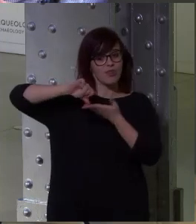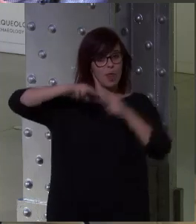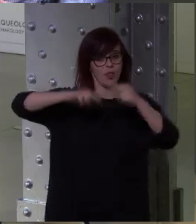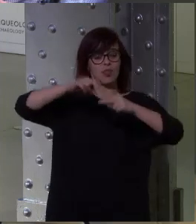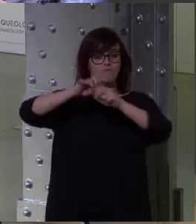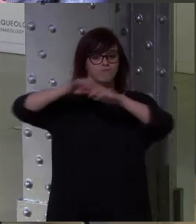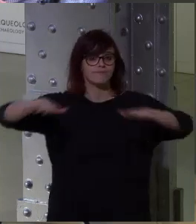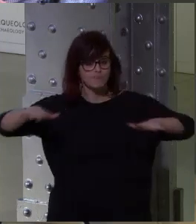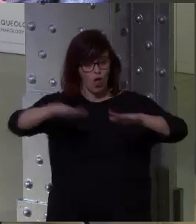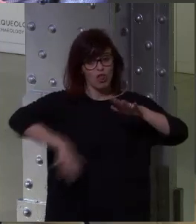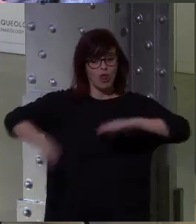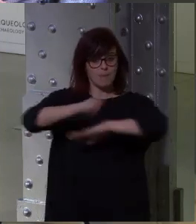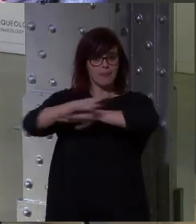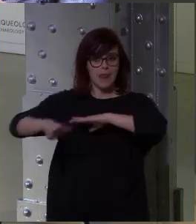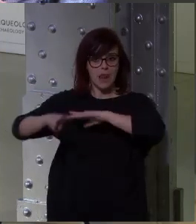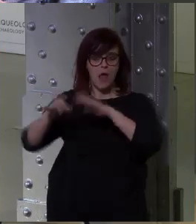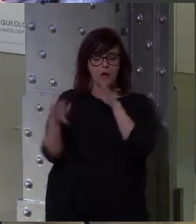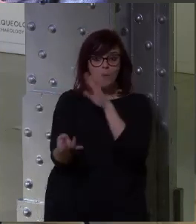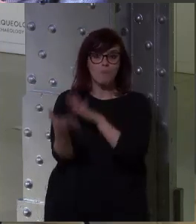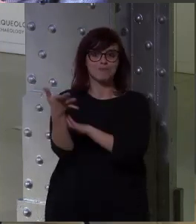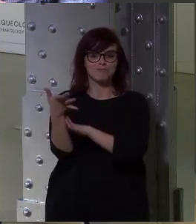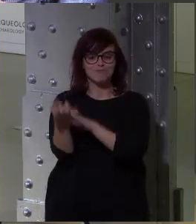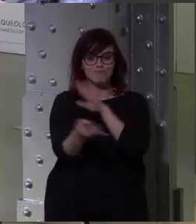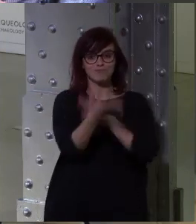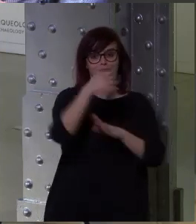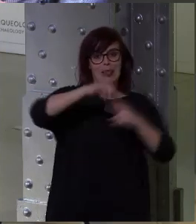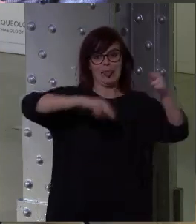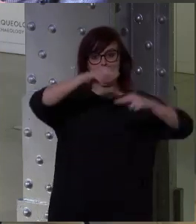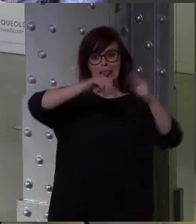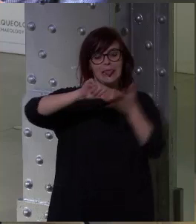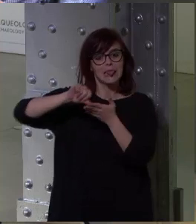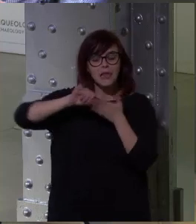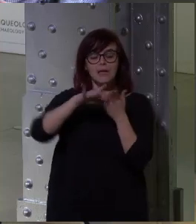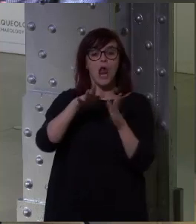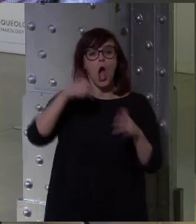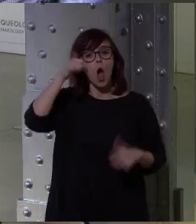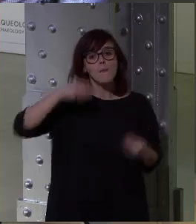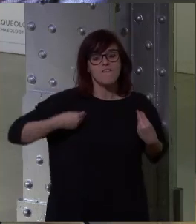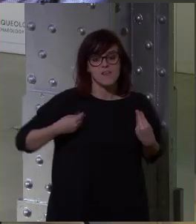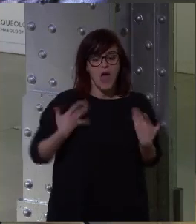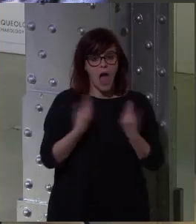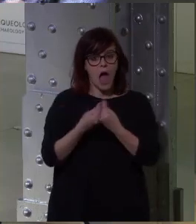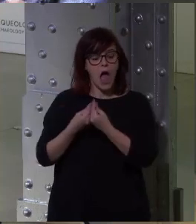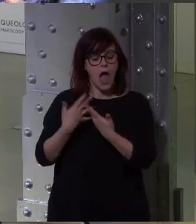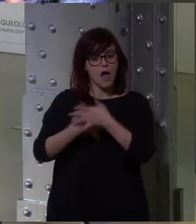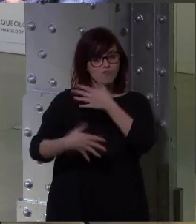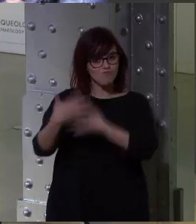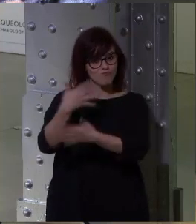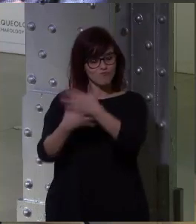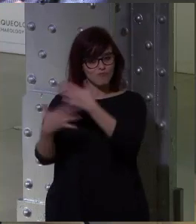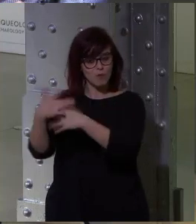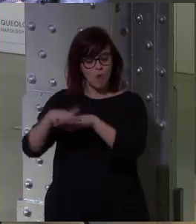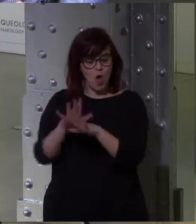por lo menos en esa parte del mundo, y donde el hombre ha estado viviendo en armonía en el